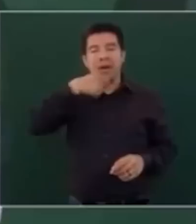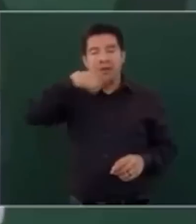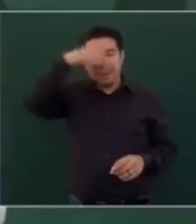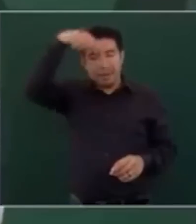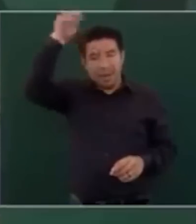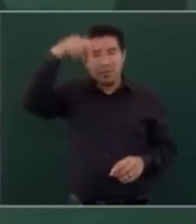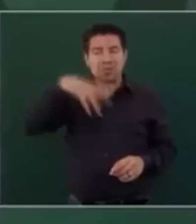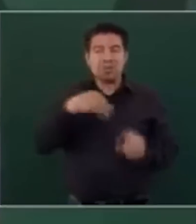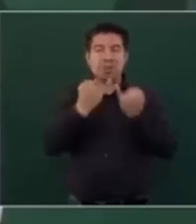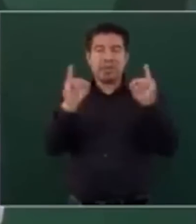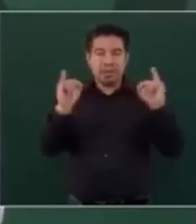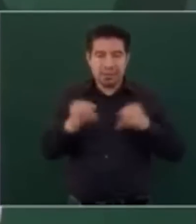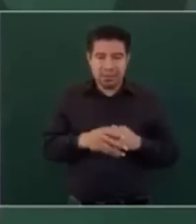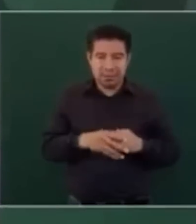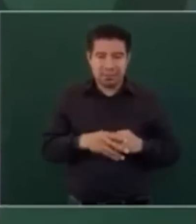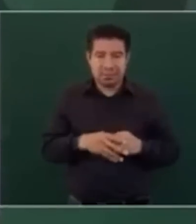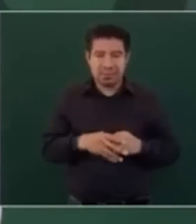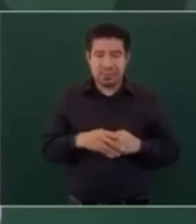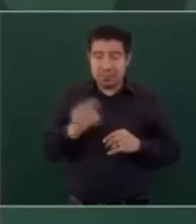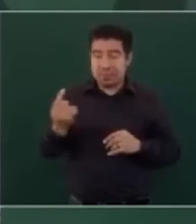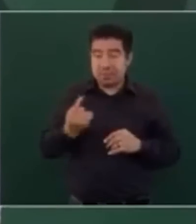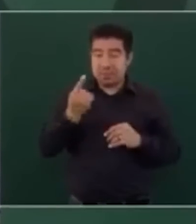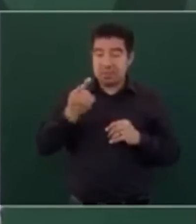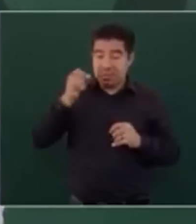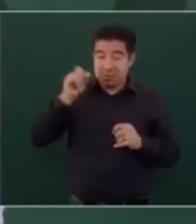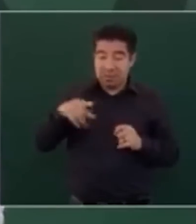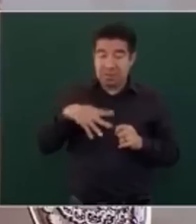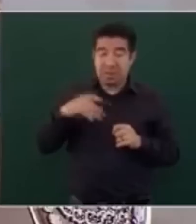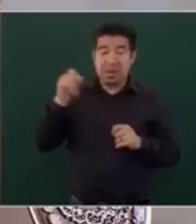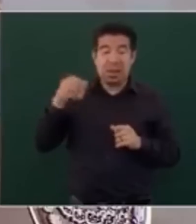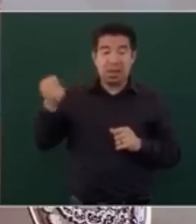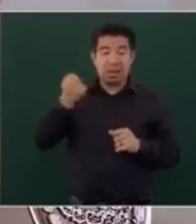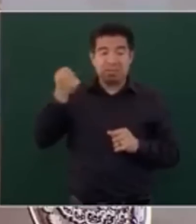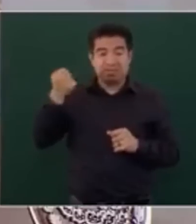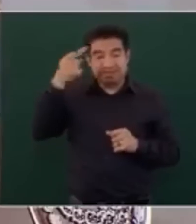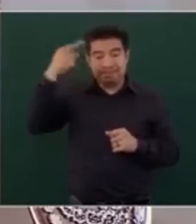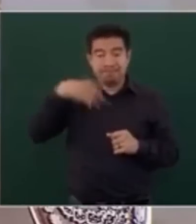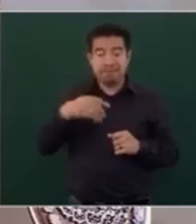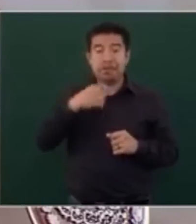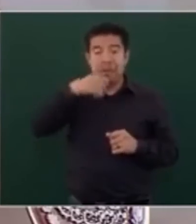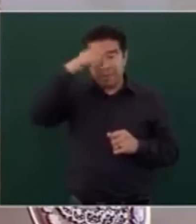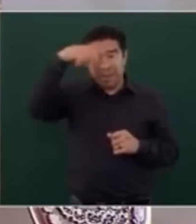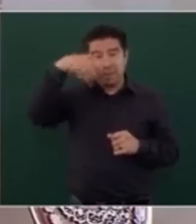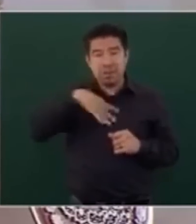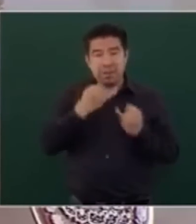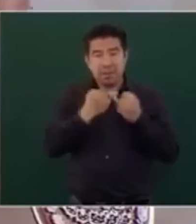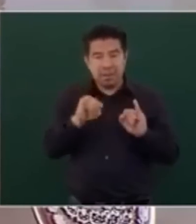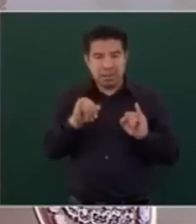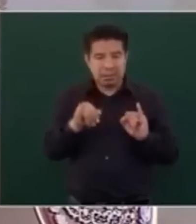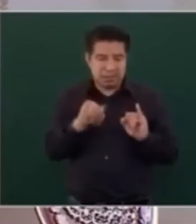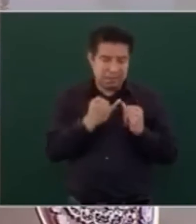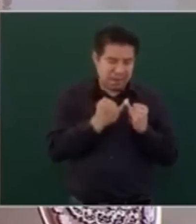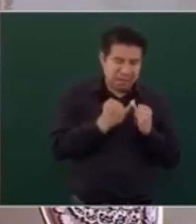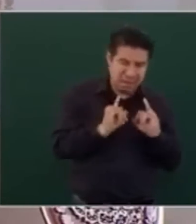Hubo una época en que impulsaron desde el mismo régimen a los llamados candidatos independientes,